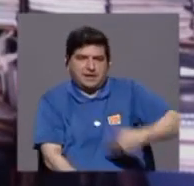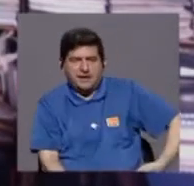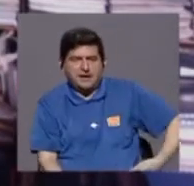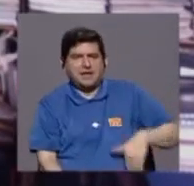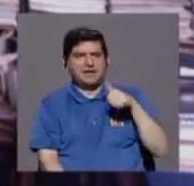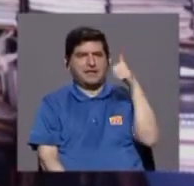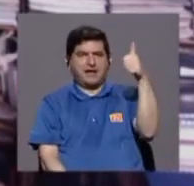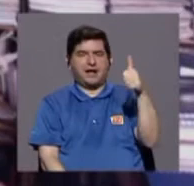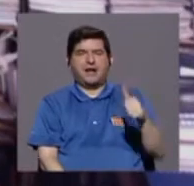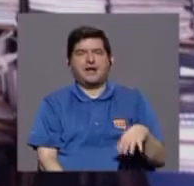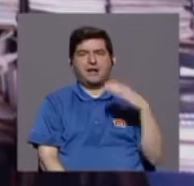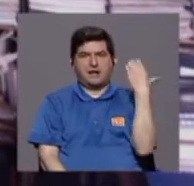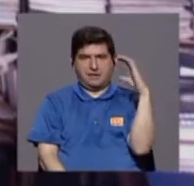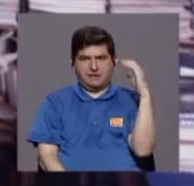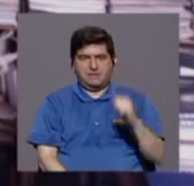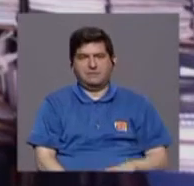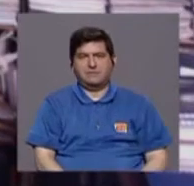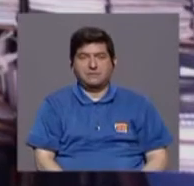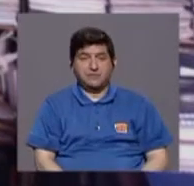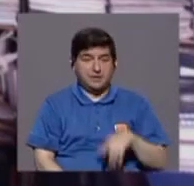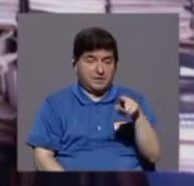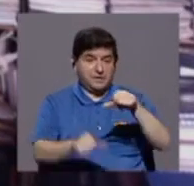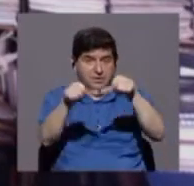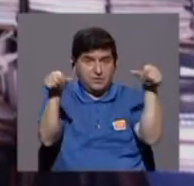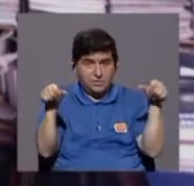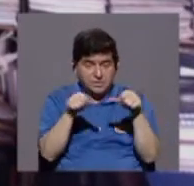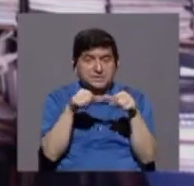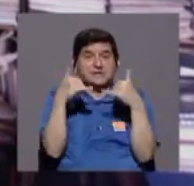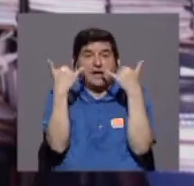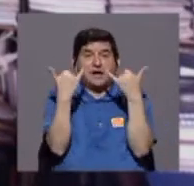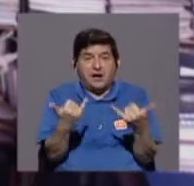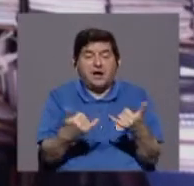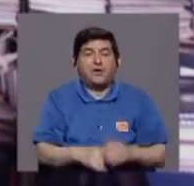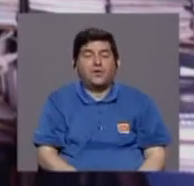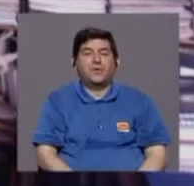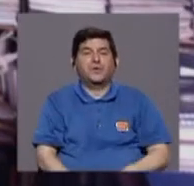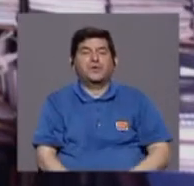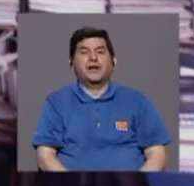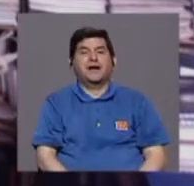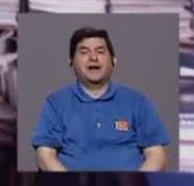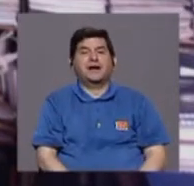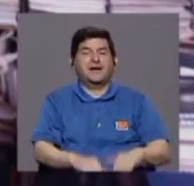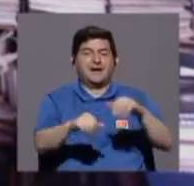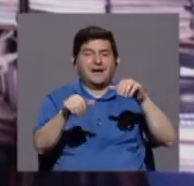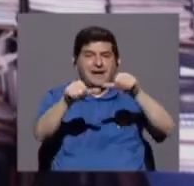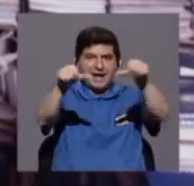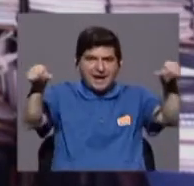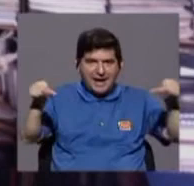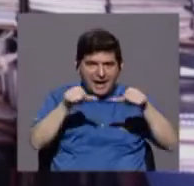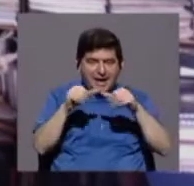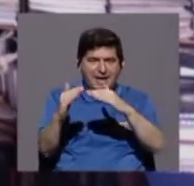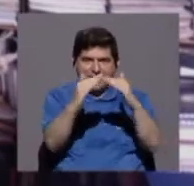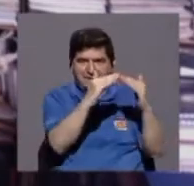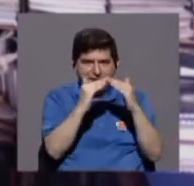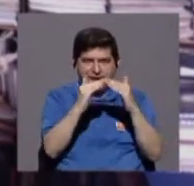Alajuela y Cartago, esta zona que se llama también hoy la zona metropolitana, van creciendo